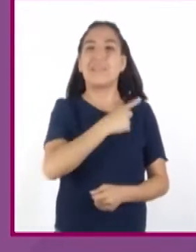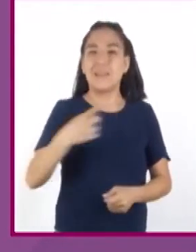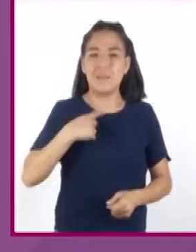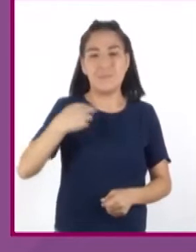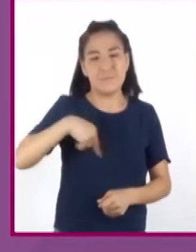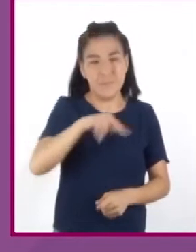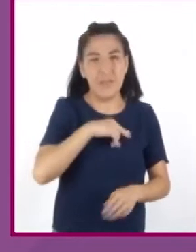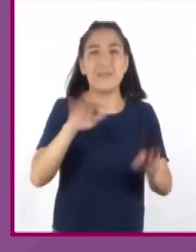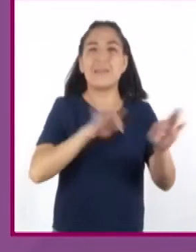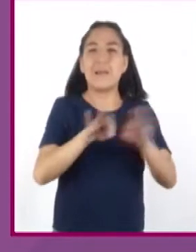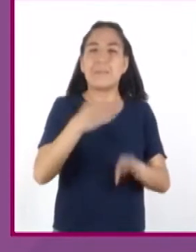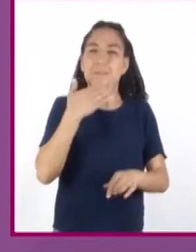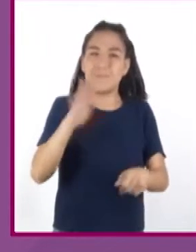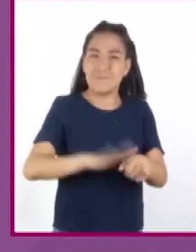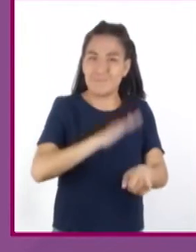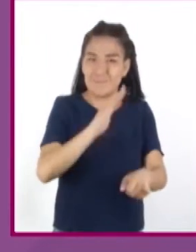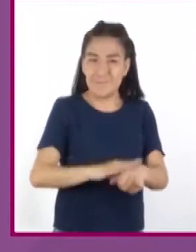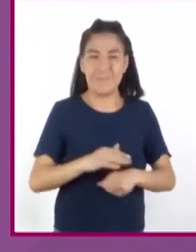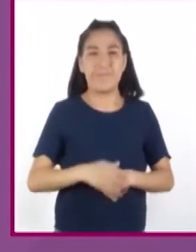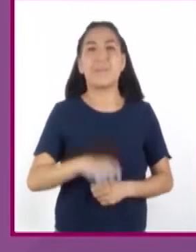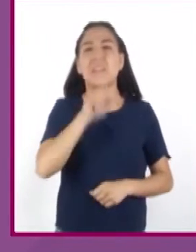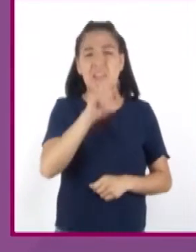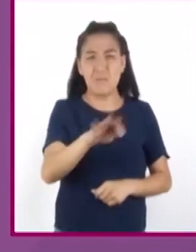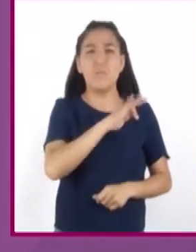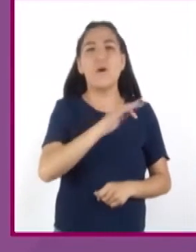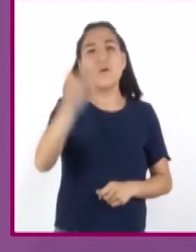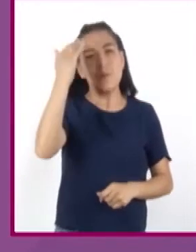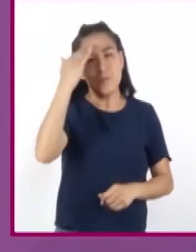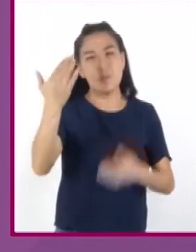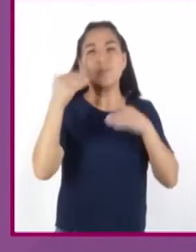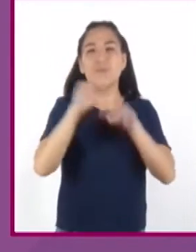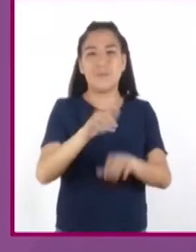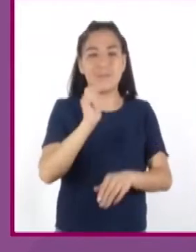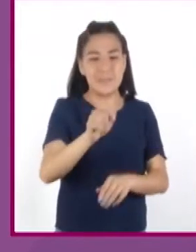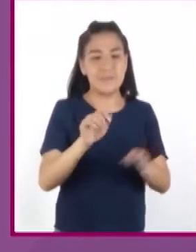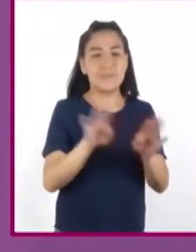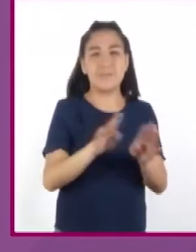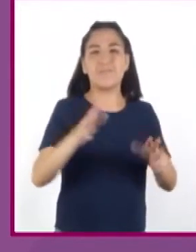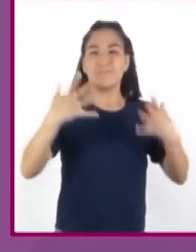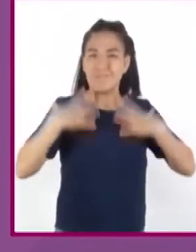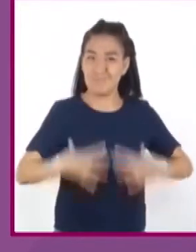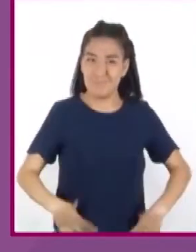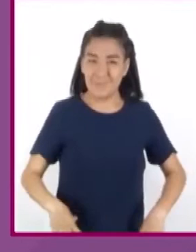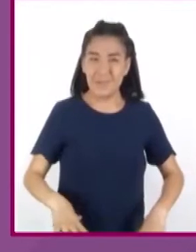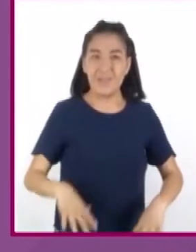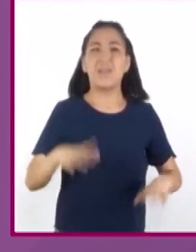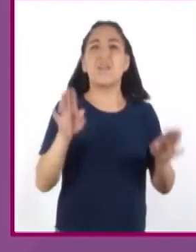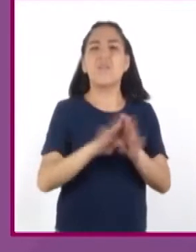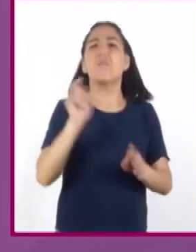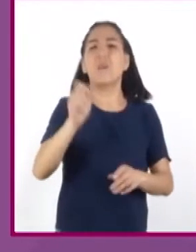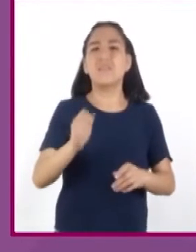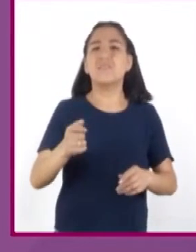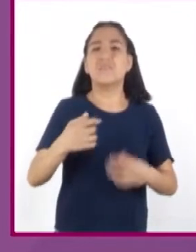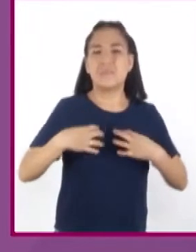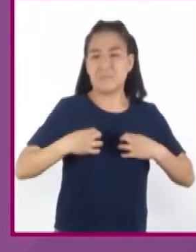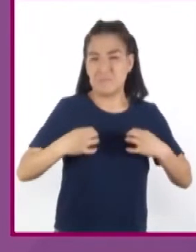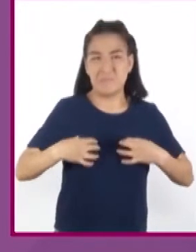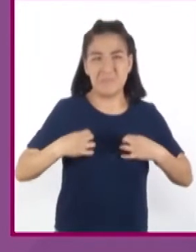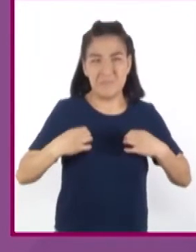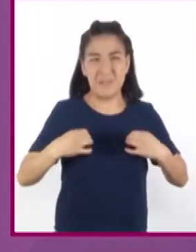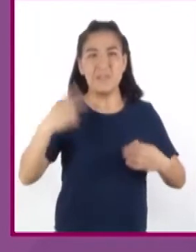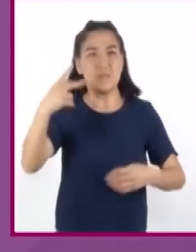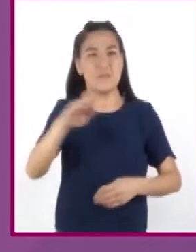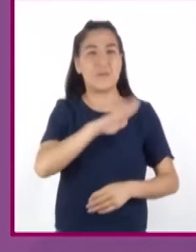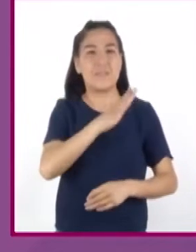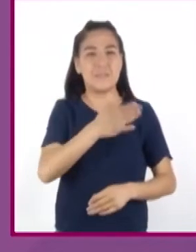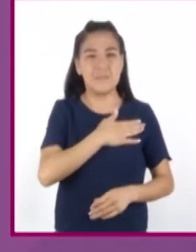y precisarlas. También podemos conocer mucho acerca de la manera de vestir, qué es lo que traían los españoles en sus prendas,